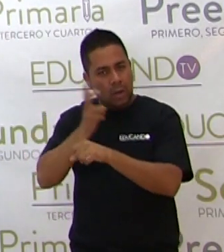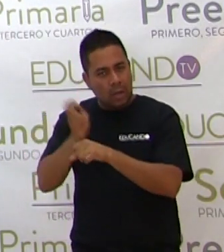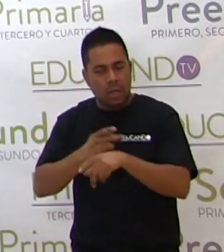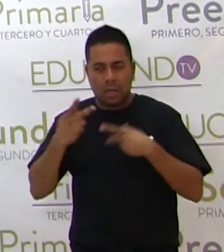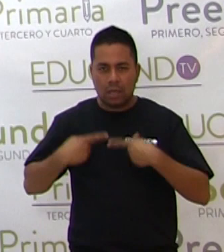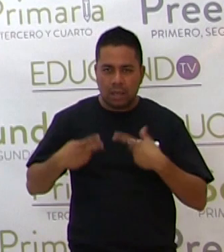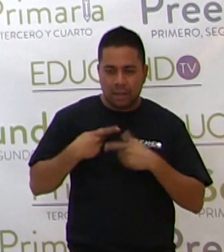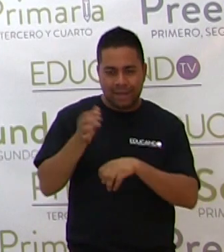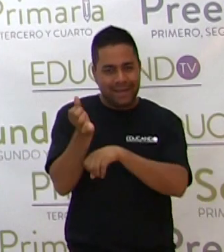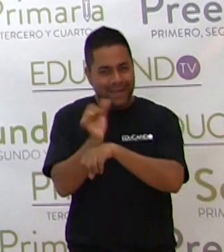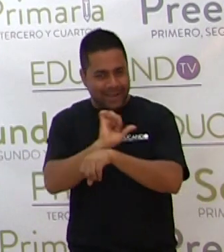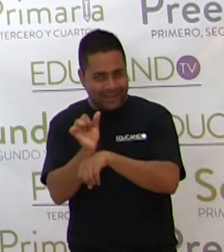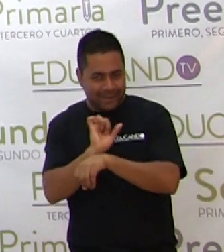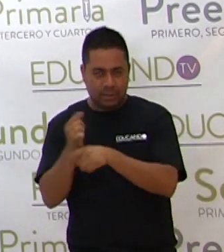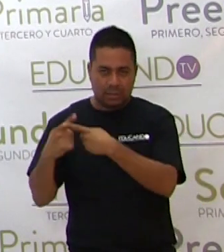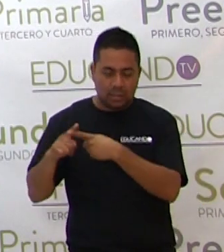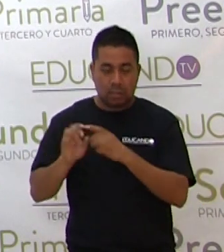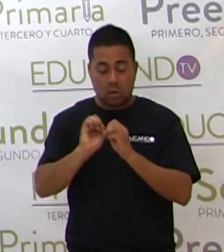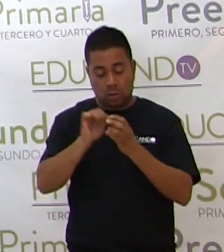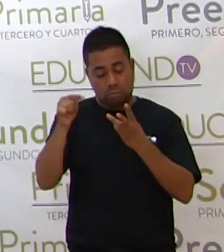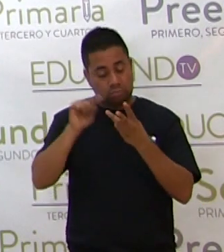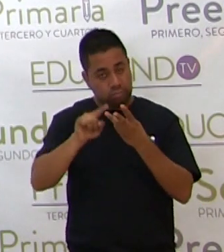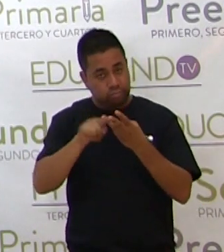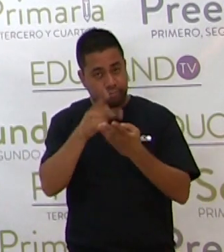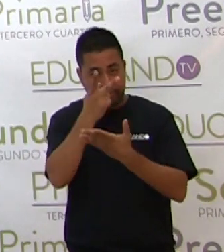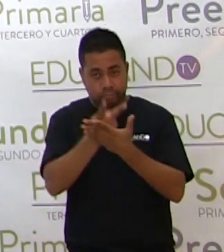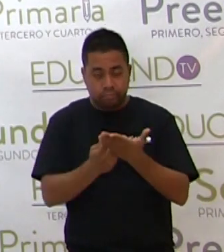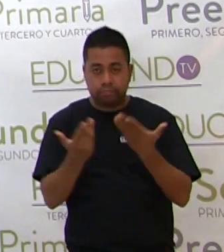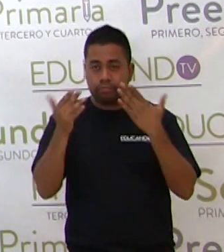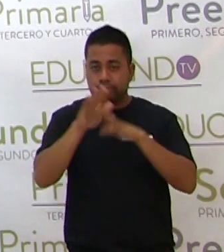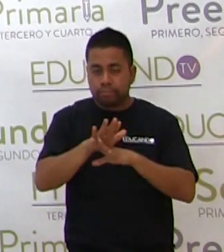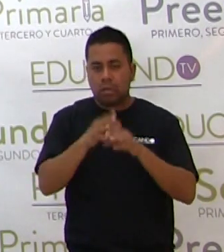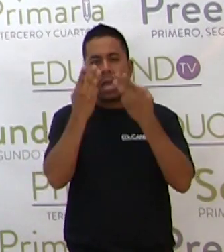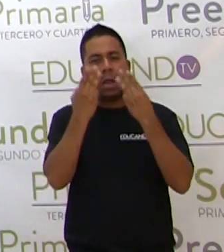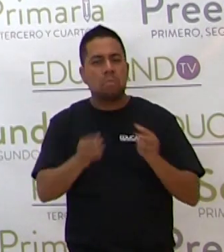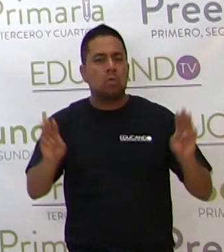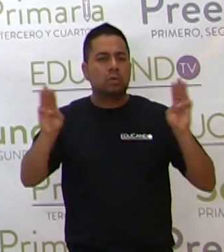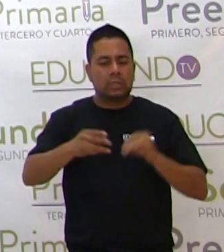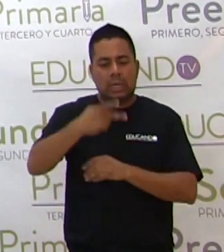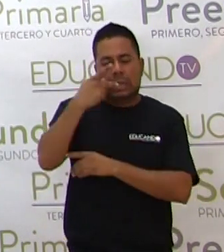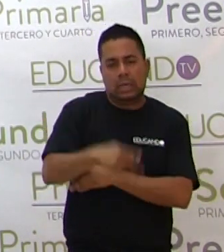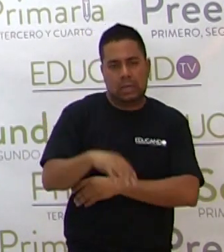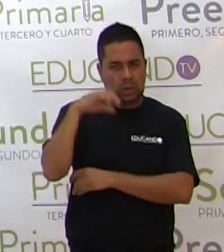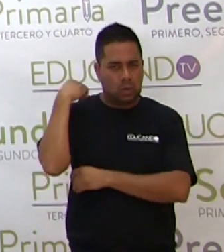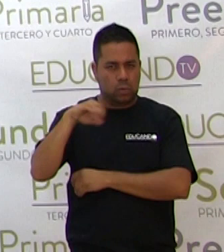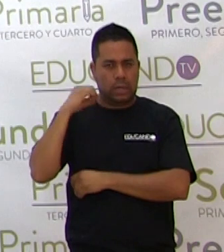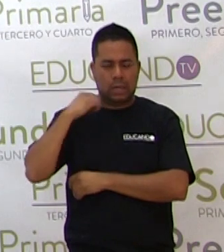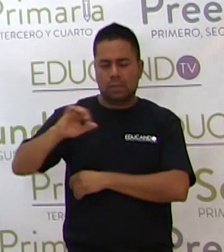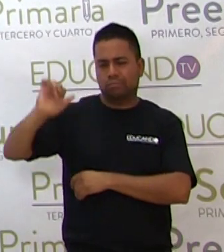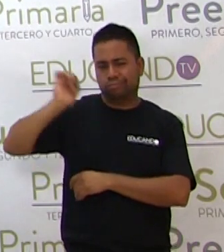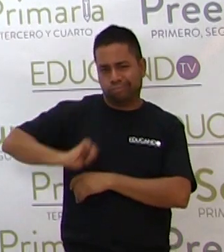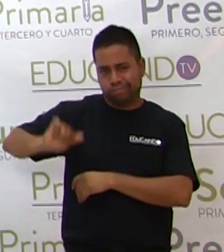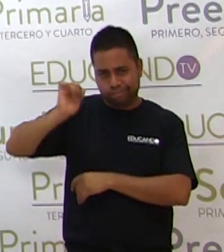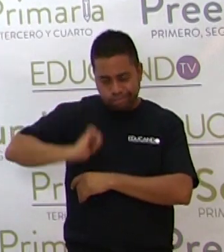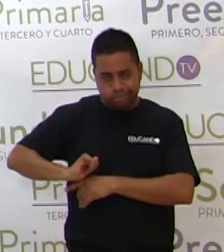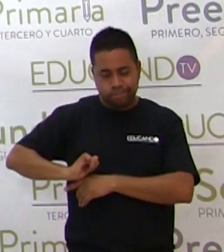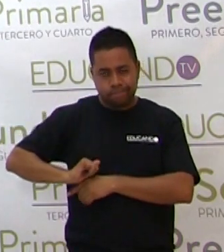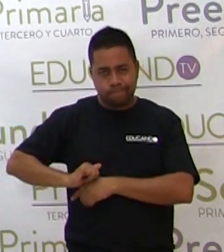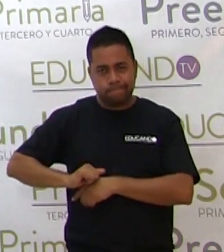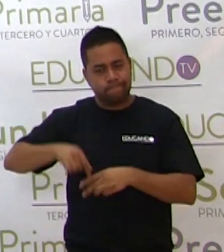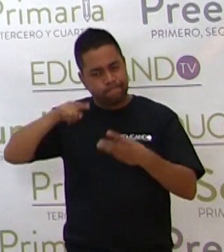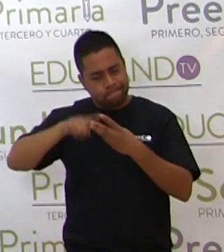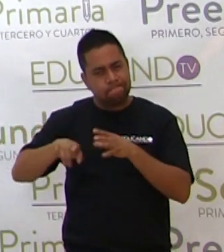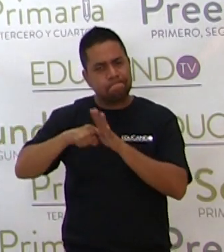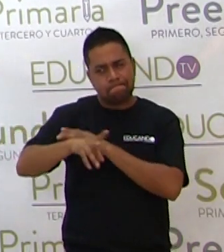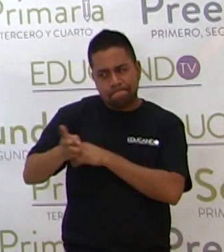actores o puede ser un programa acerca de la música oaxaca contemporánea en donde un